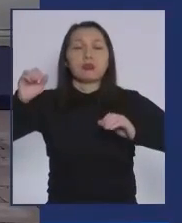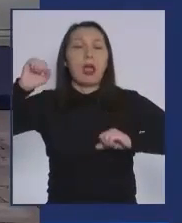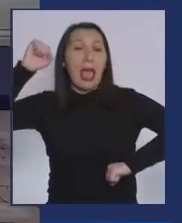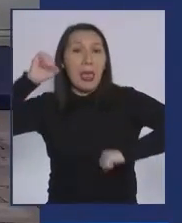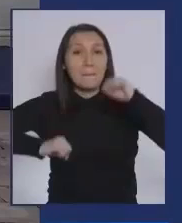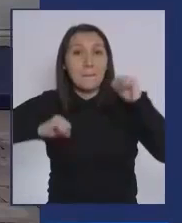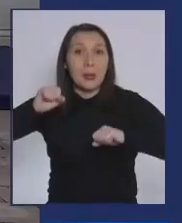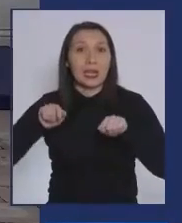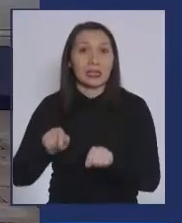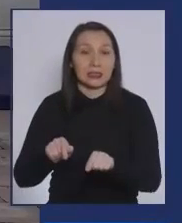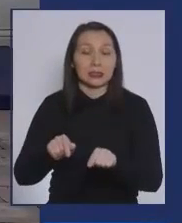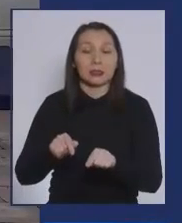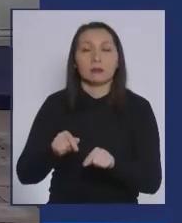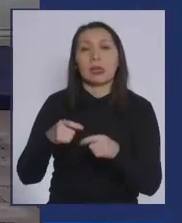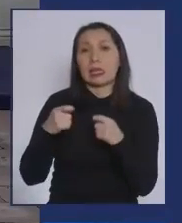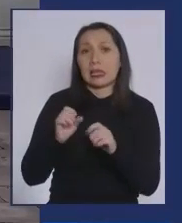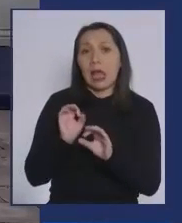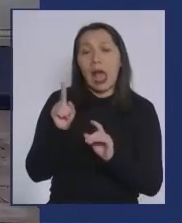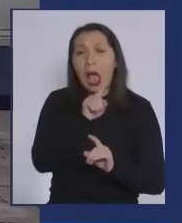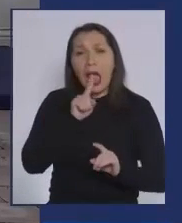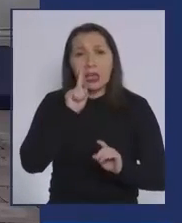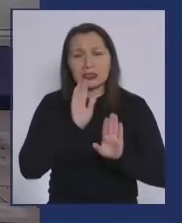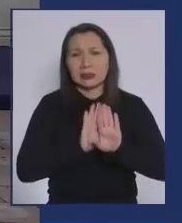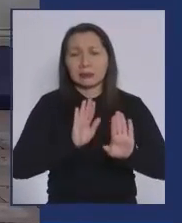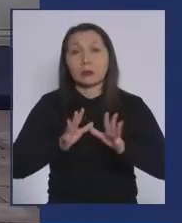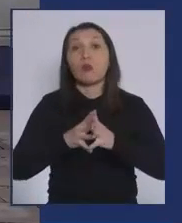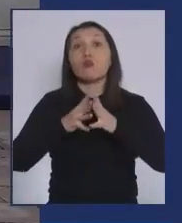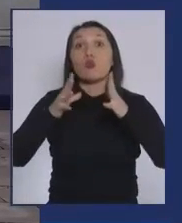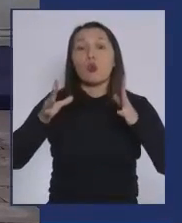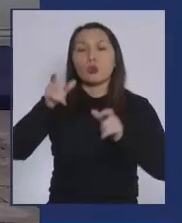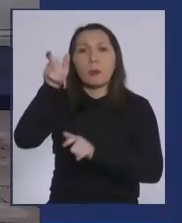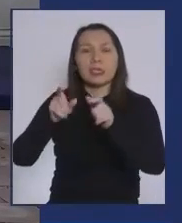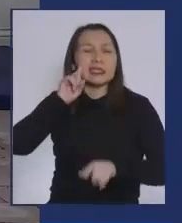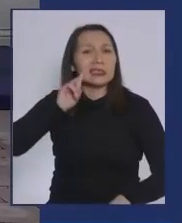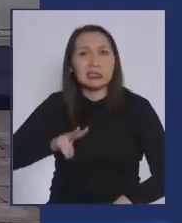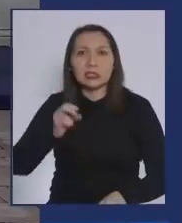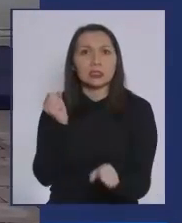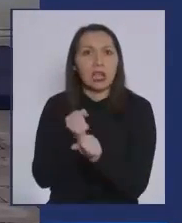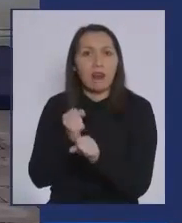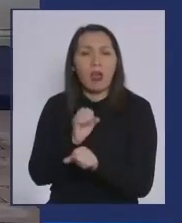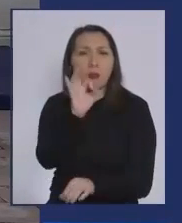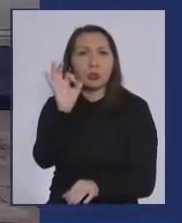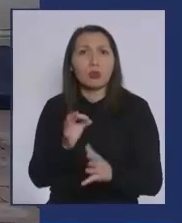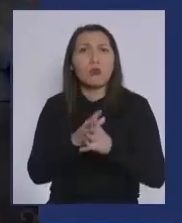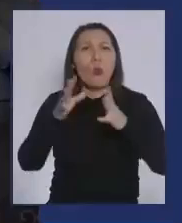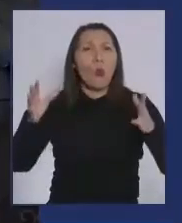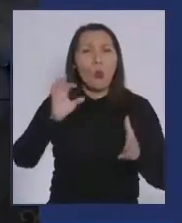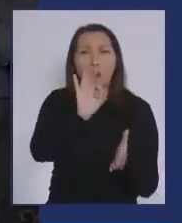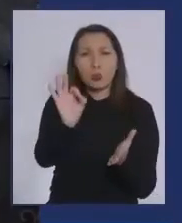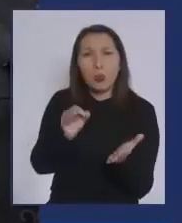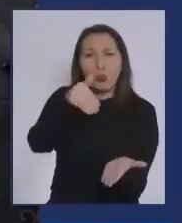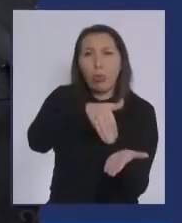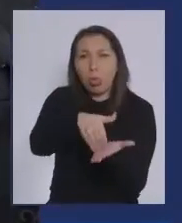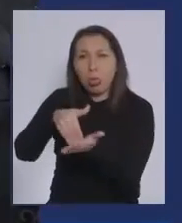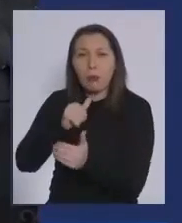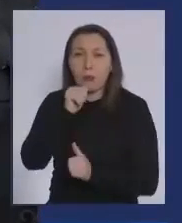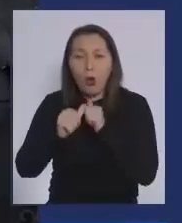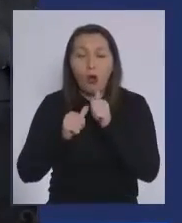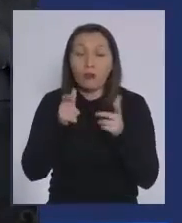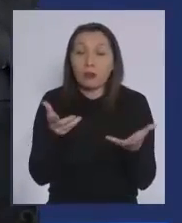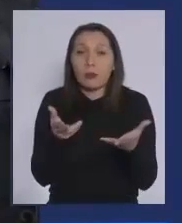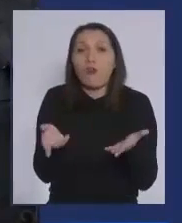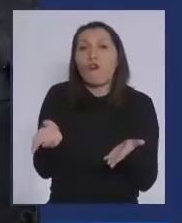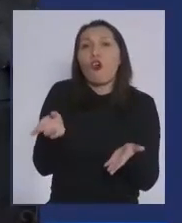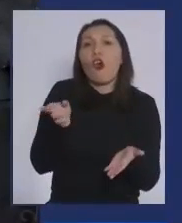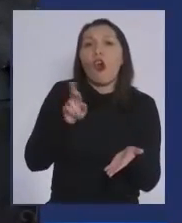empresas y evitar así altas tasas de desempleo altos niveles de pobreza es recuperando